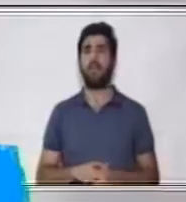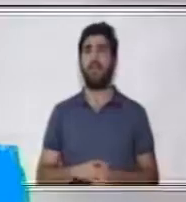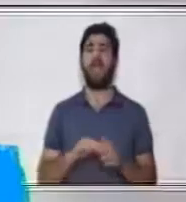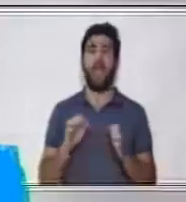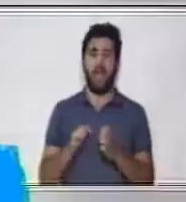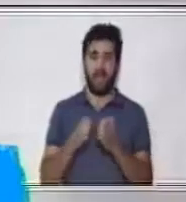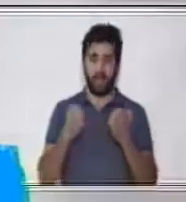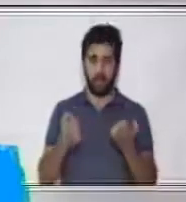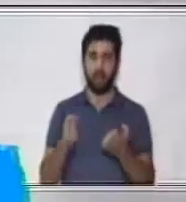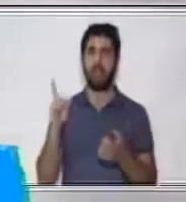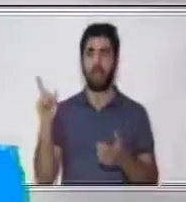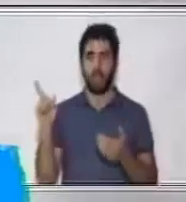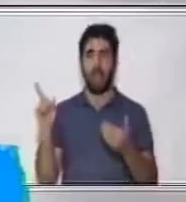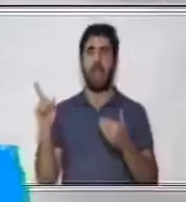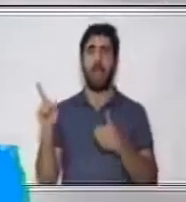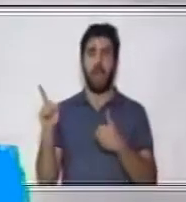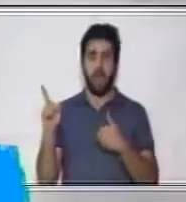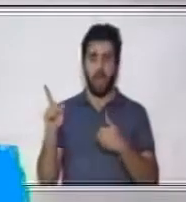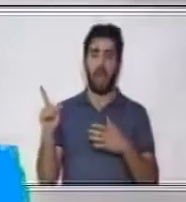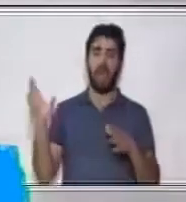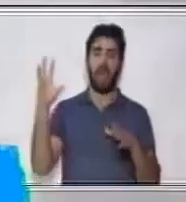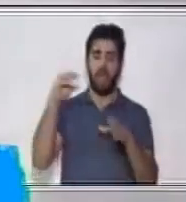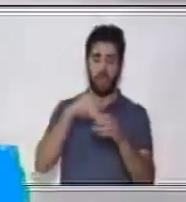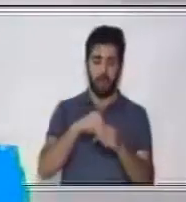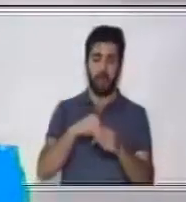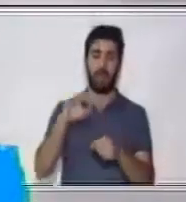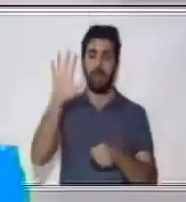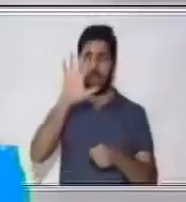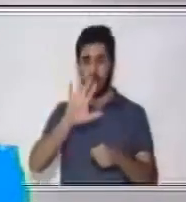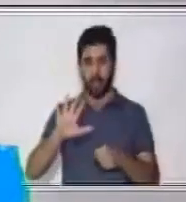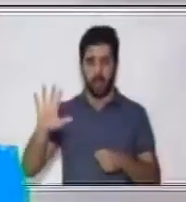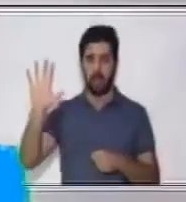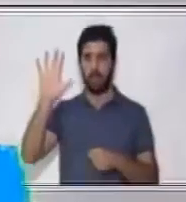sí pertenece a nuestro